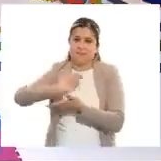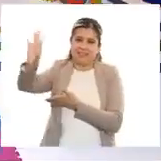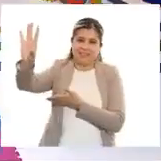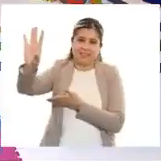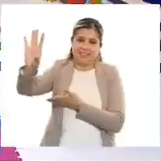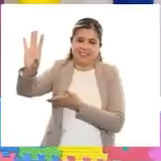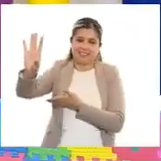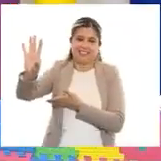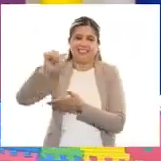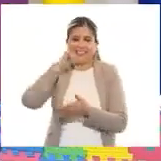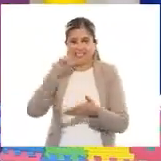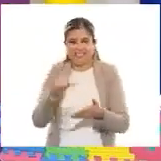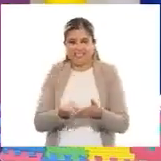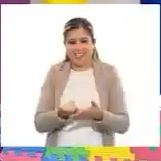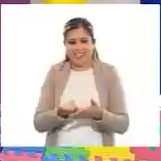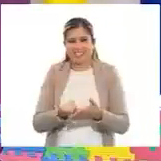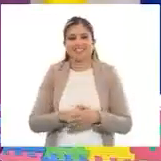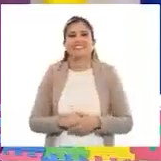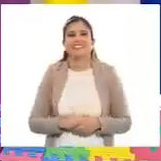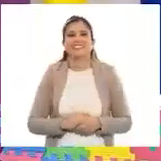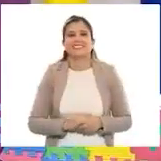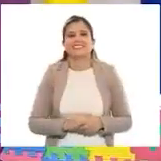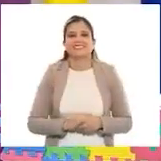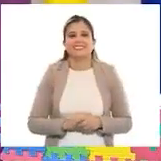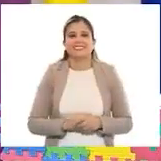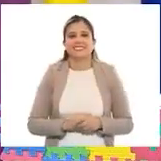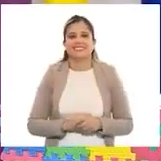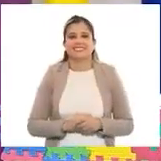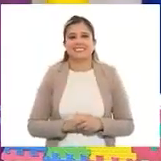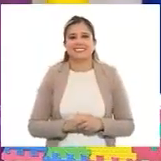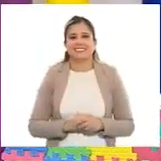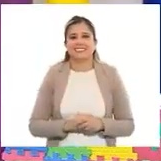esa carta. Muy bien.